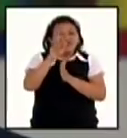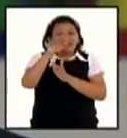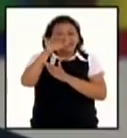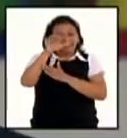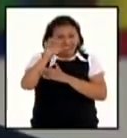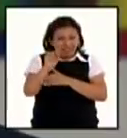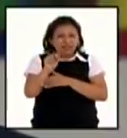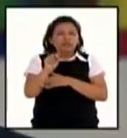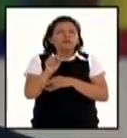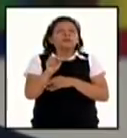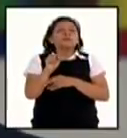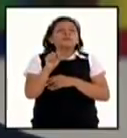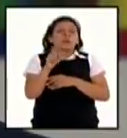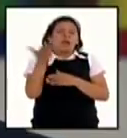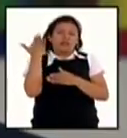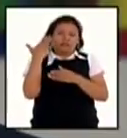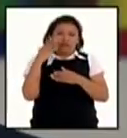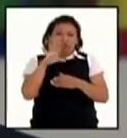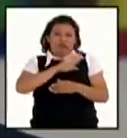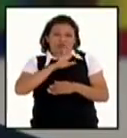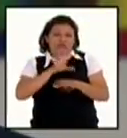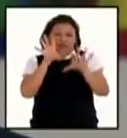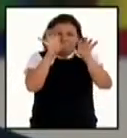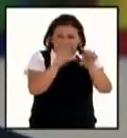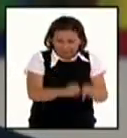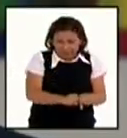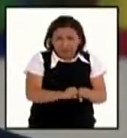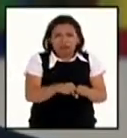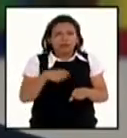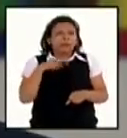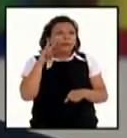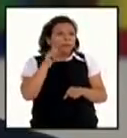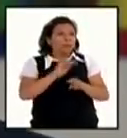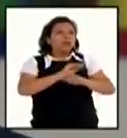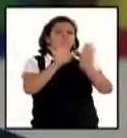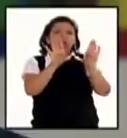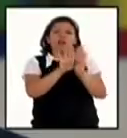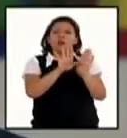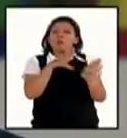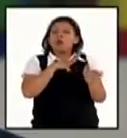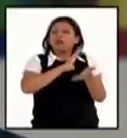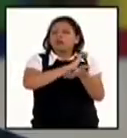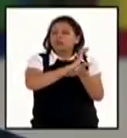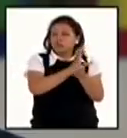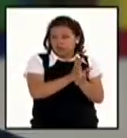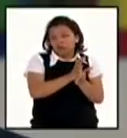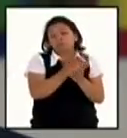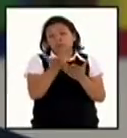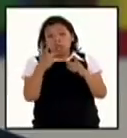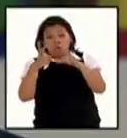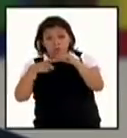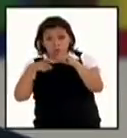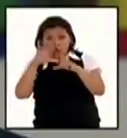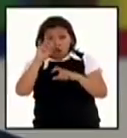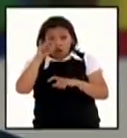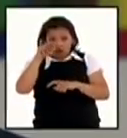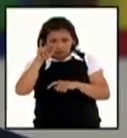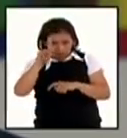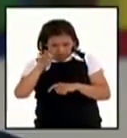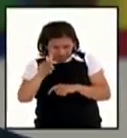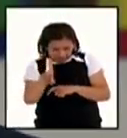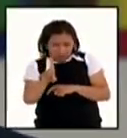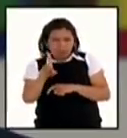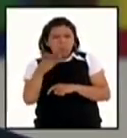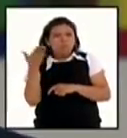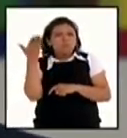caso de discriminación, y era una incongruencia. Igual el CONAPRED pues mandó alguna carta, algún